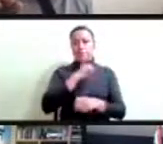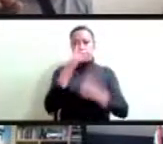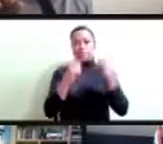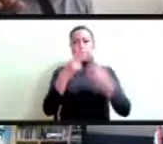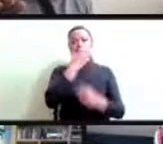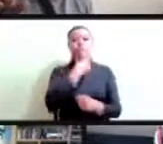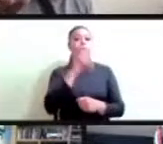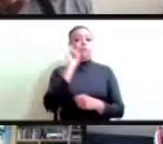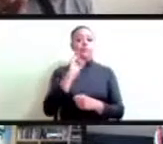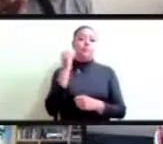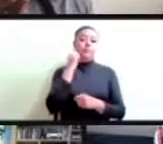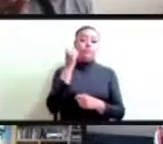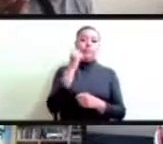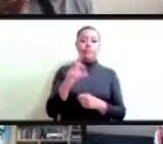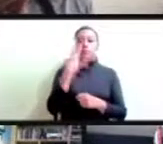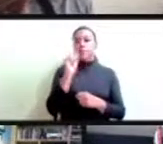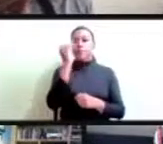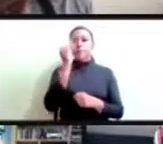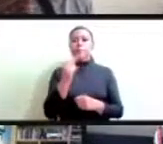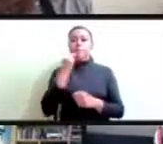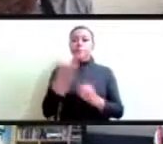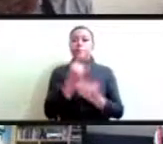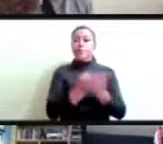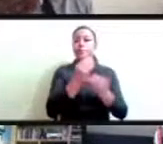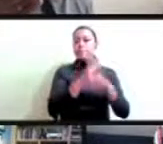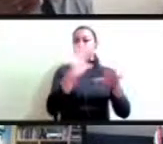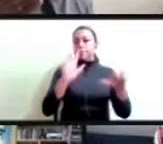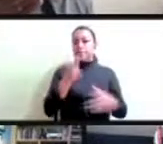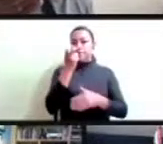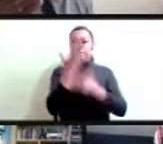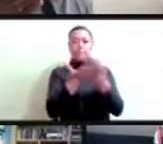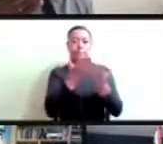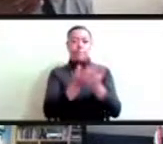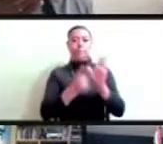considerada de urgente y obvia resolución la proposición presentada por el diputado